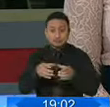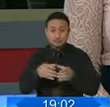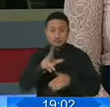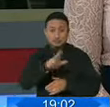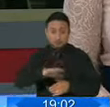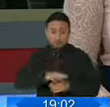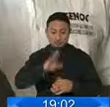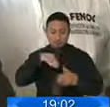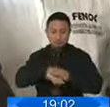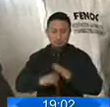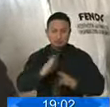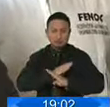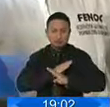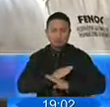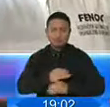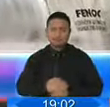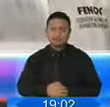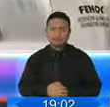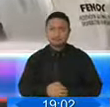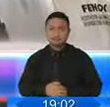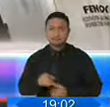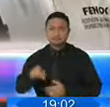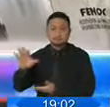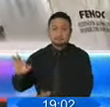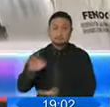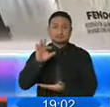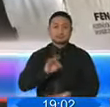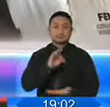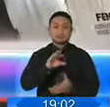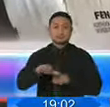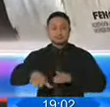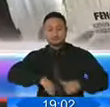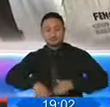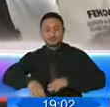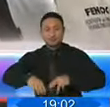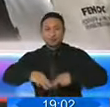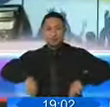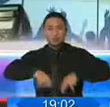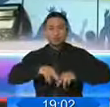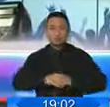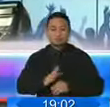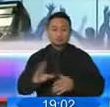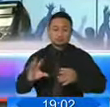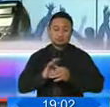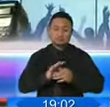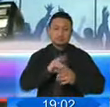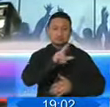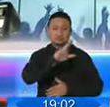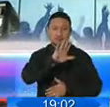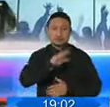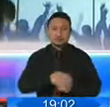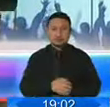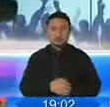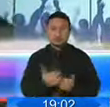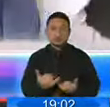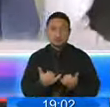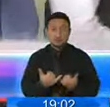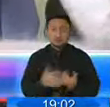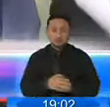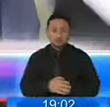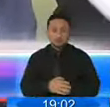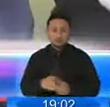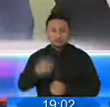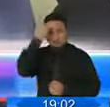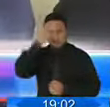oficialista. Son los representantes de la Coordinadora de Movimientos Sociales aliada al partido de gobierno quienes salieron para rechazar